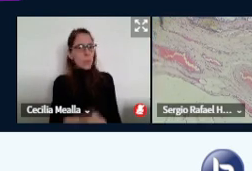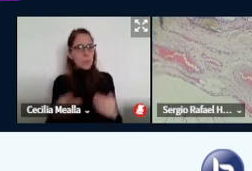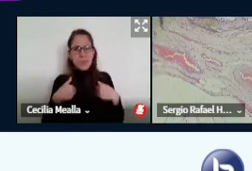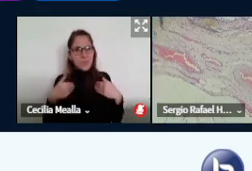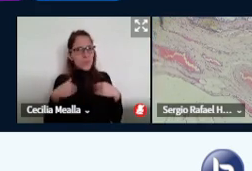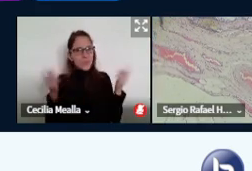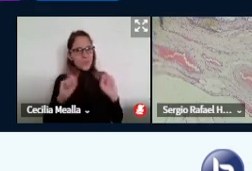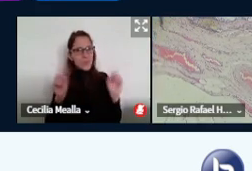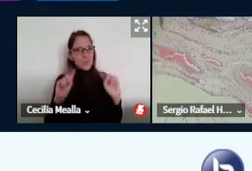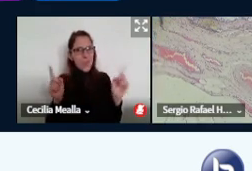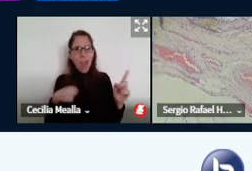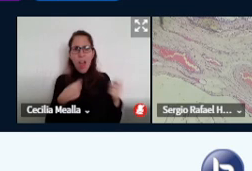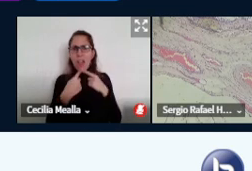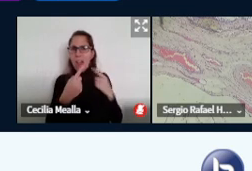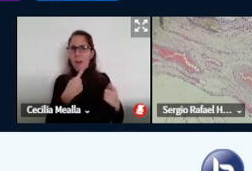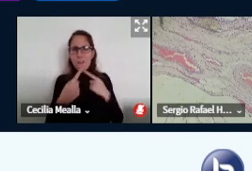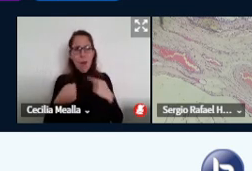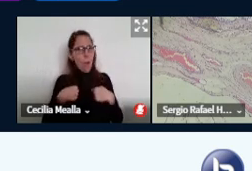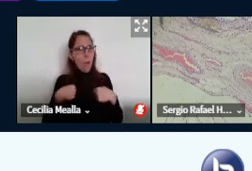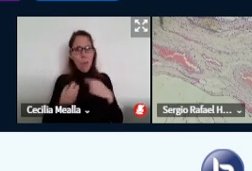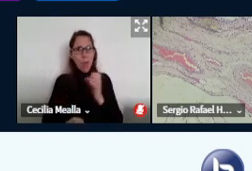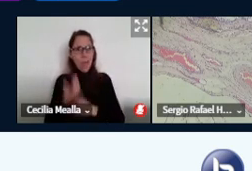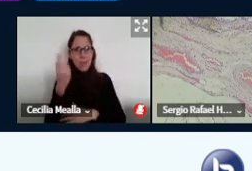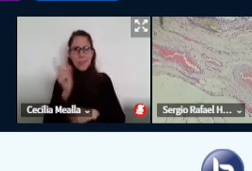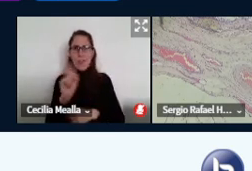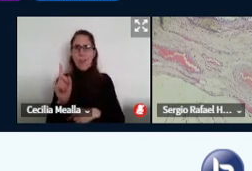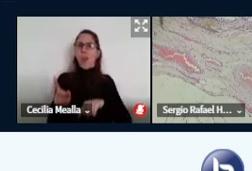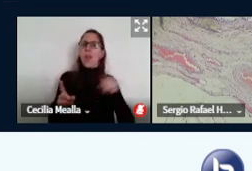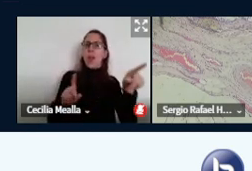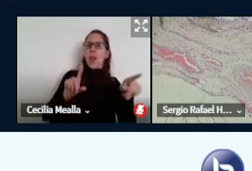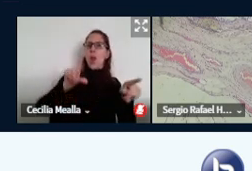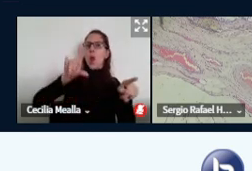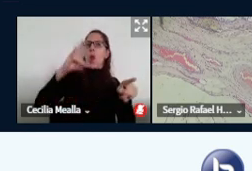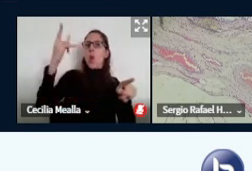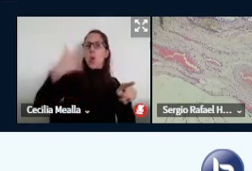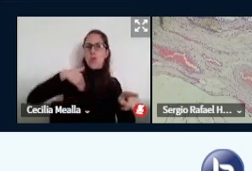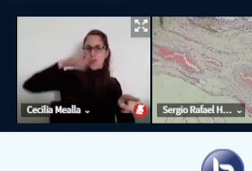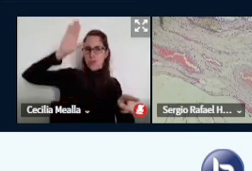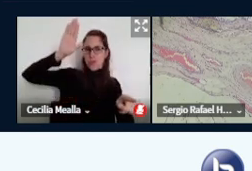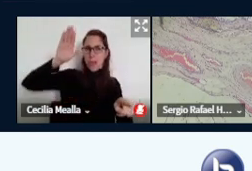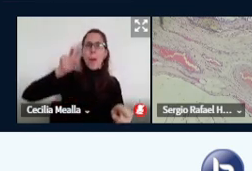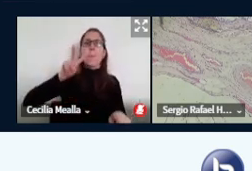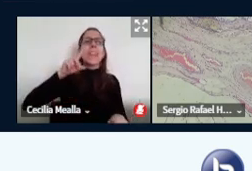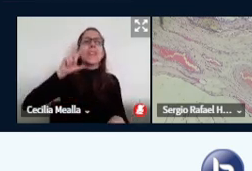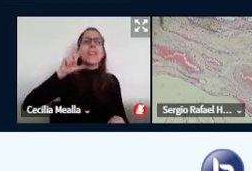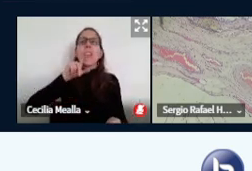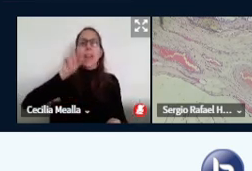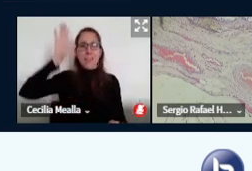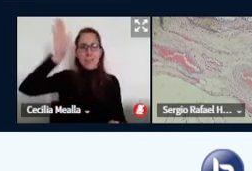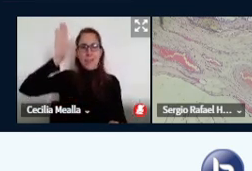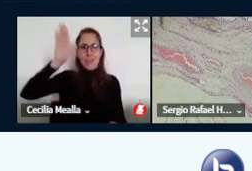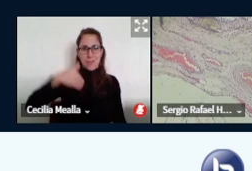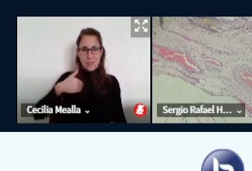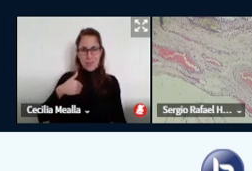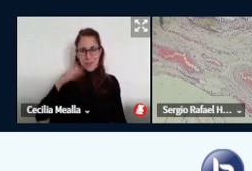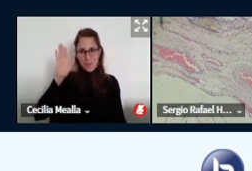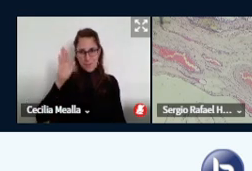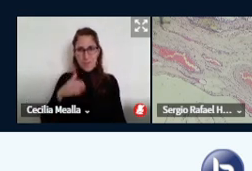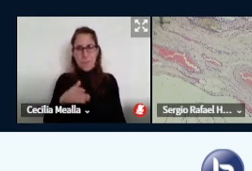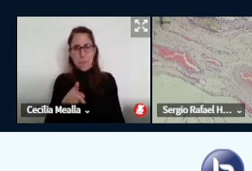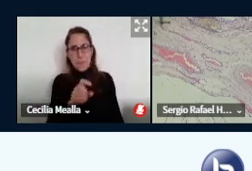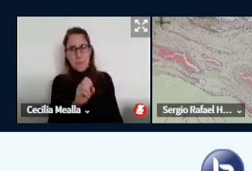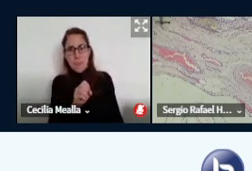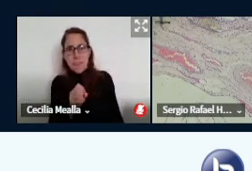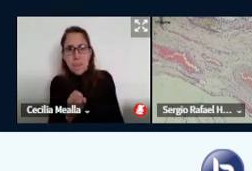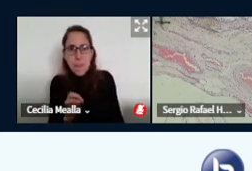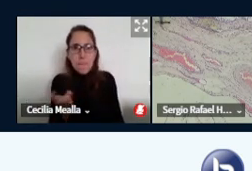No las hice yo las preguntas. No. Mateo me dice que, Me hago cargo de la de las fibras de Purkinje, le hice yo. ¿qué imagen